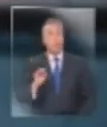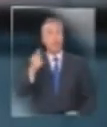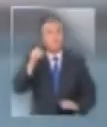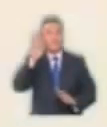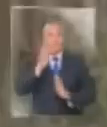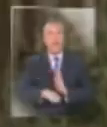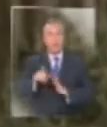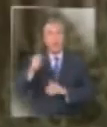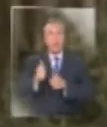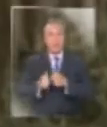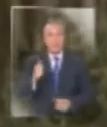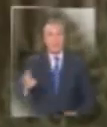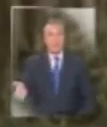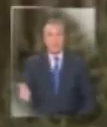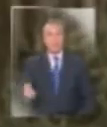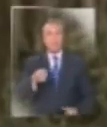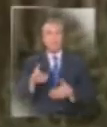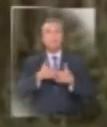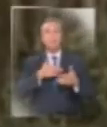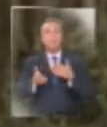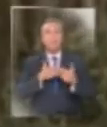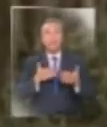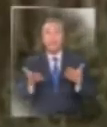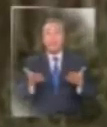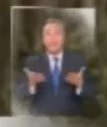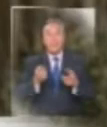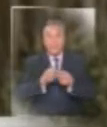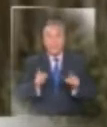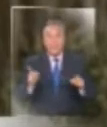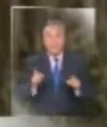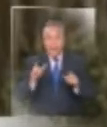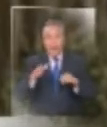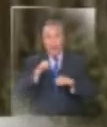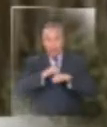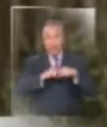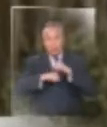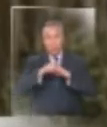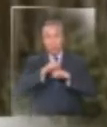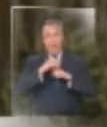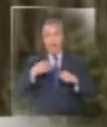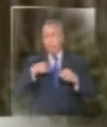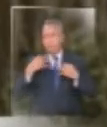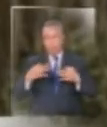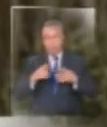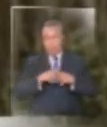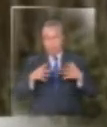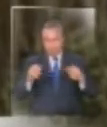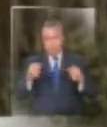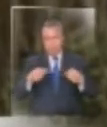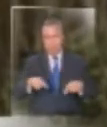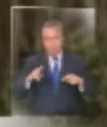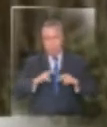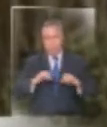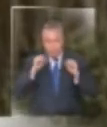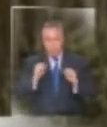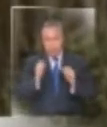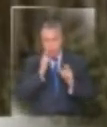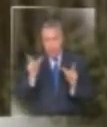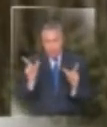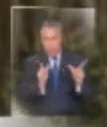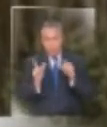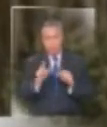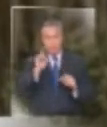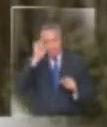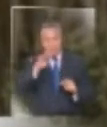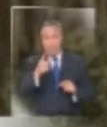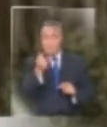su competencia. ¿Dónde está la diferencia? En la estructura. Y en la estructura es donde nosotros somos muy operativos y muy rentables. Entonces, ahí es donde podemos ajustar. Entendemos que con un